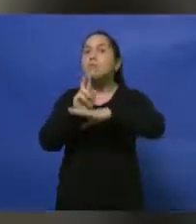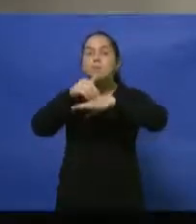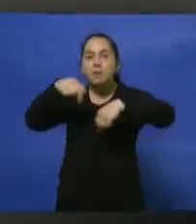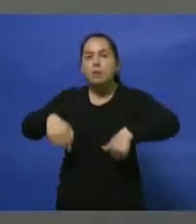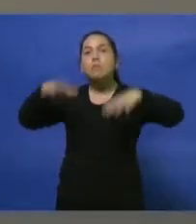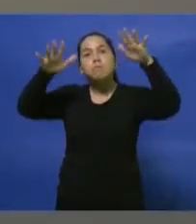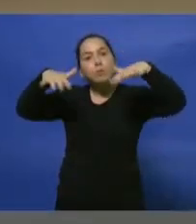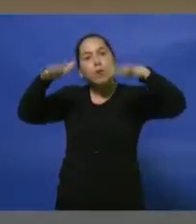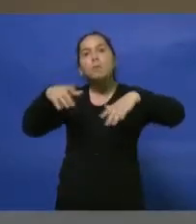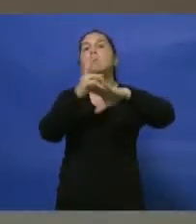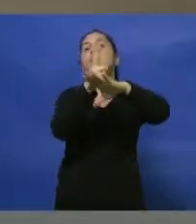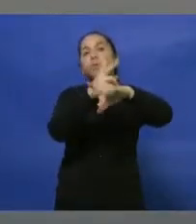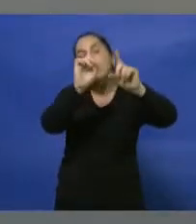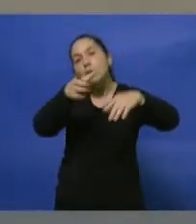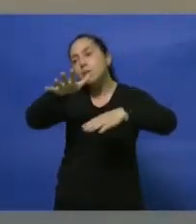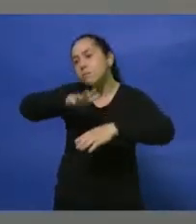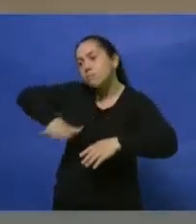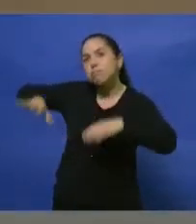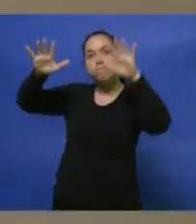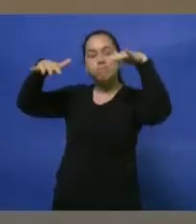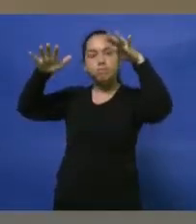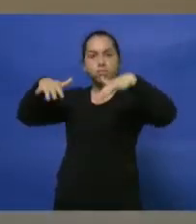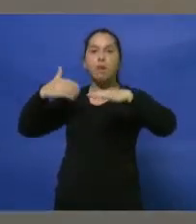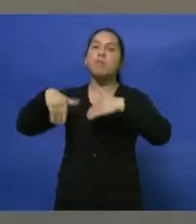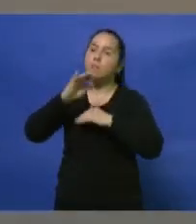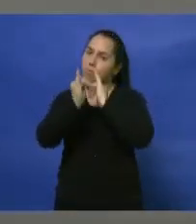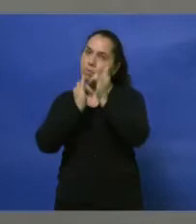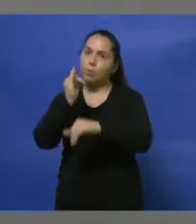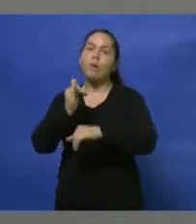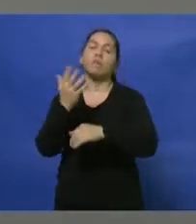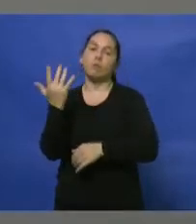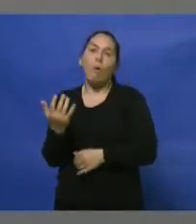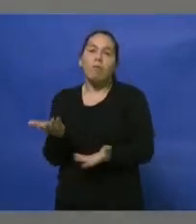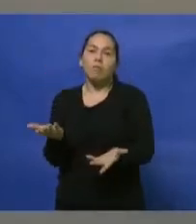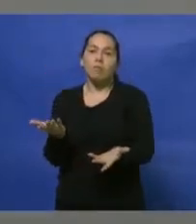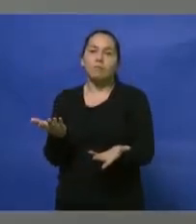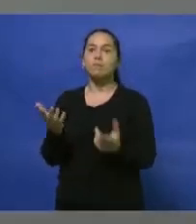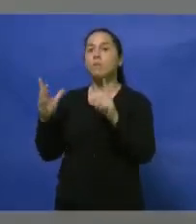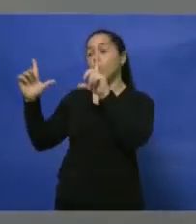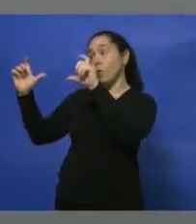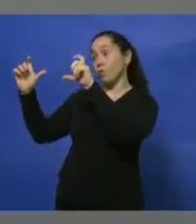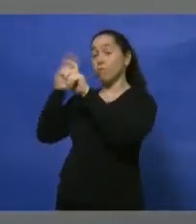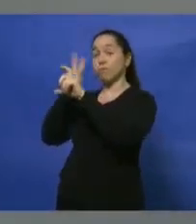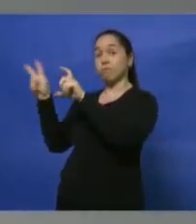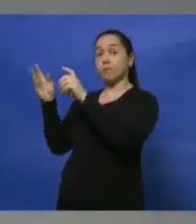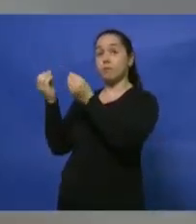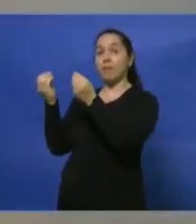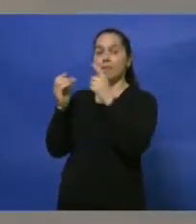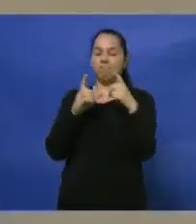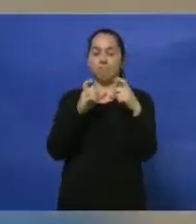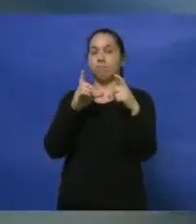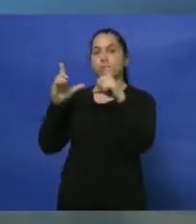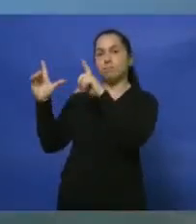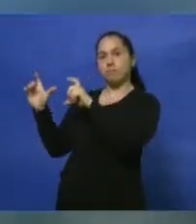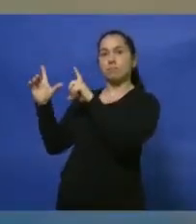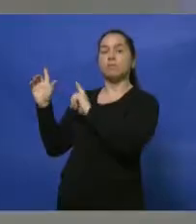llueve en la región, después veremos el milimetraje. Vamos a ir a una fotografía que es una captura de pantalla del momento. Esto es ahora,